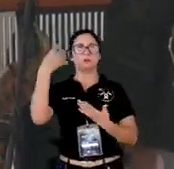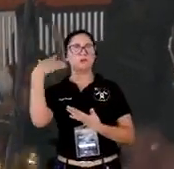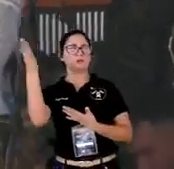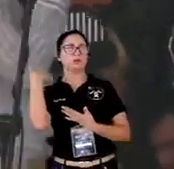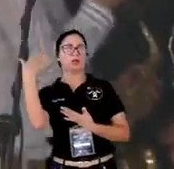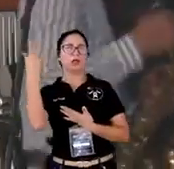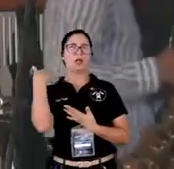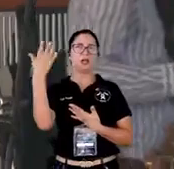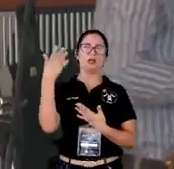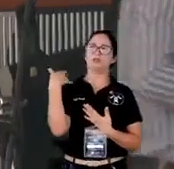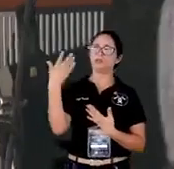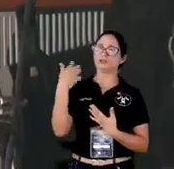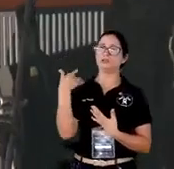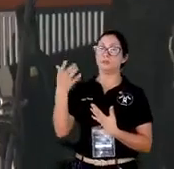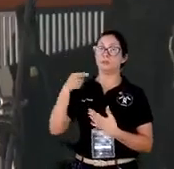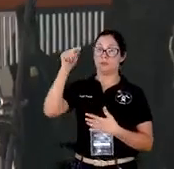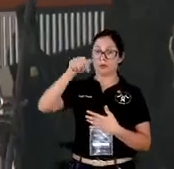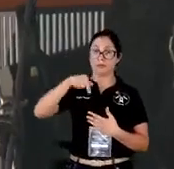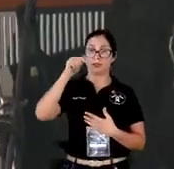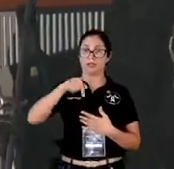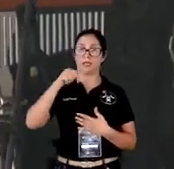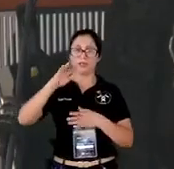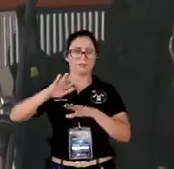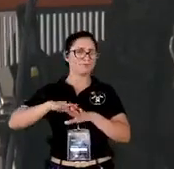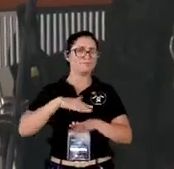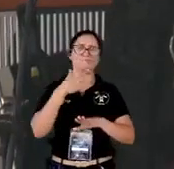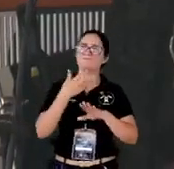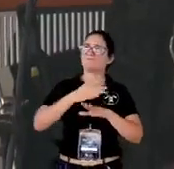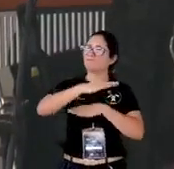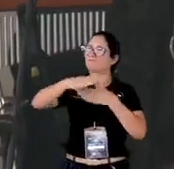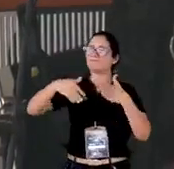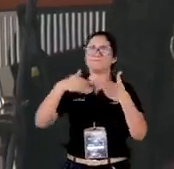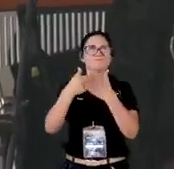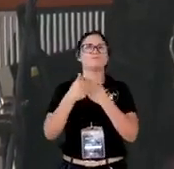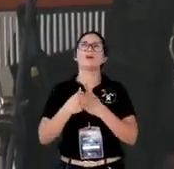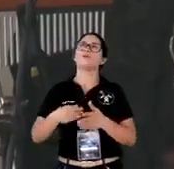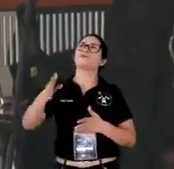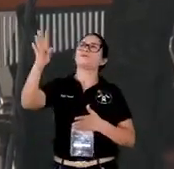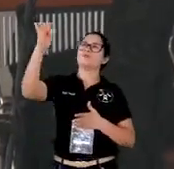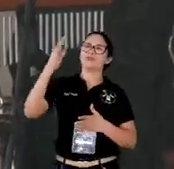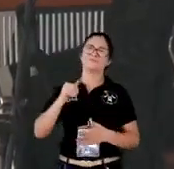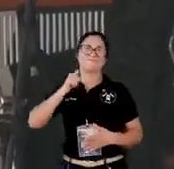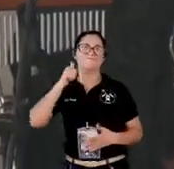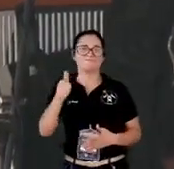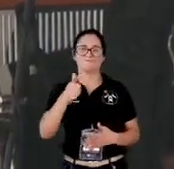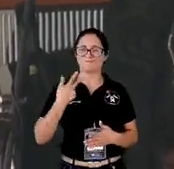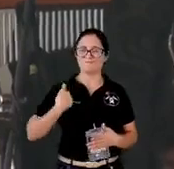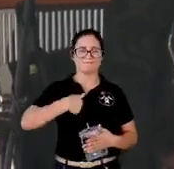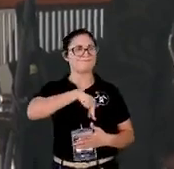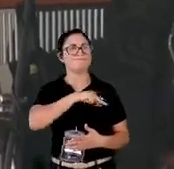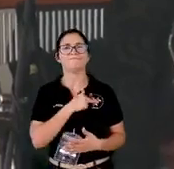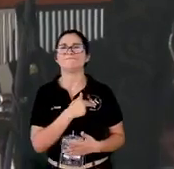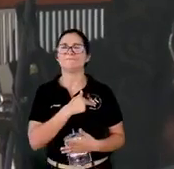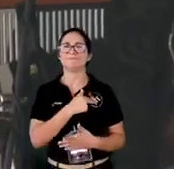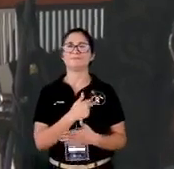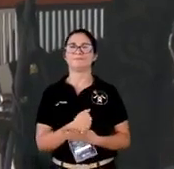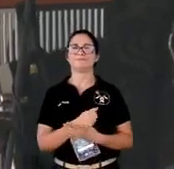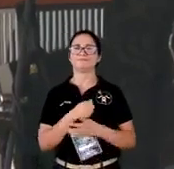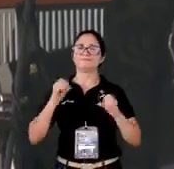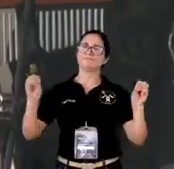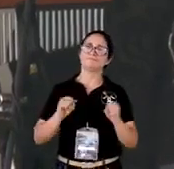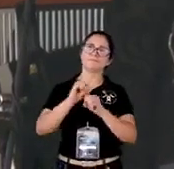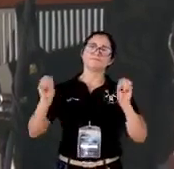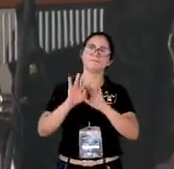tenemos hoy, pero aquí sobre todas las cosas hay un Dios que es bueno con nosotros. Gloria al